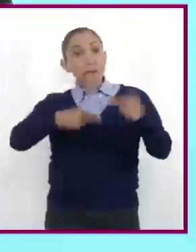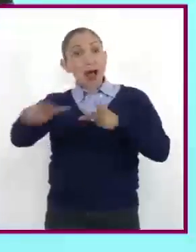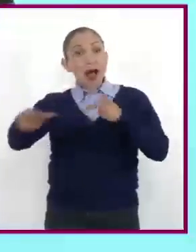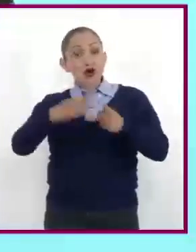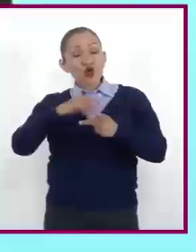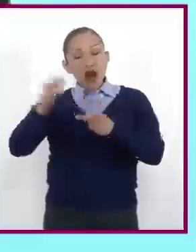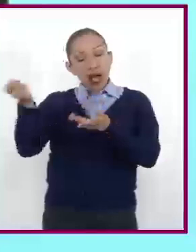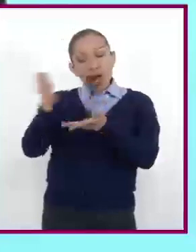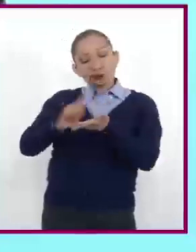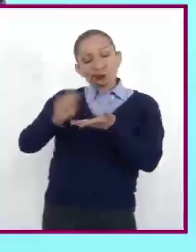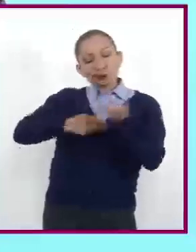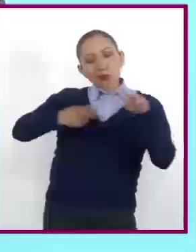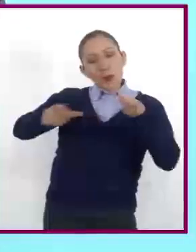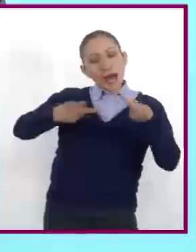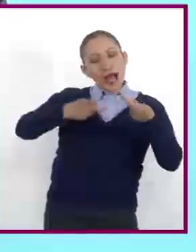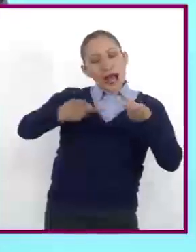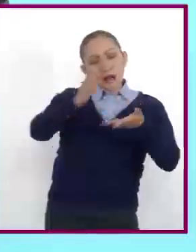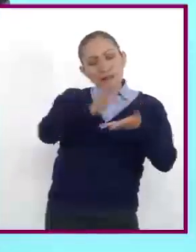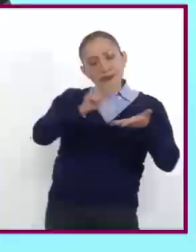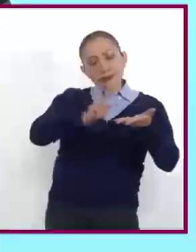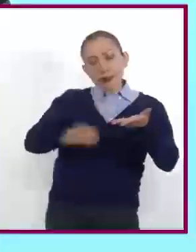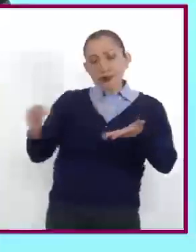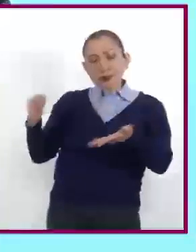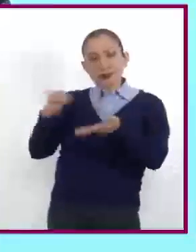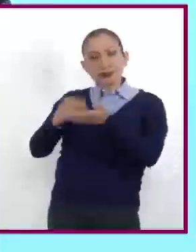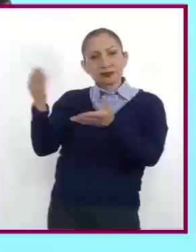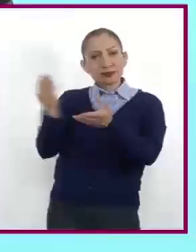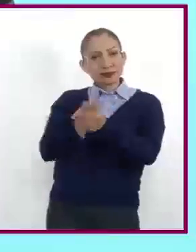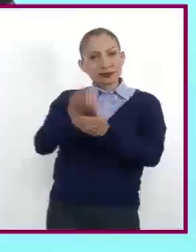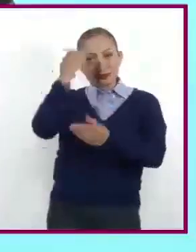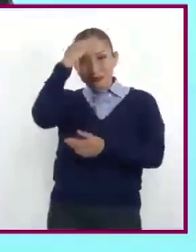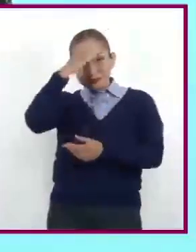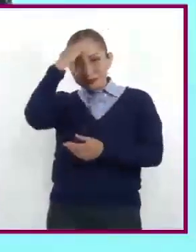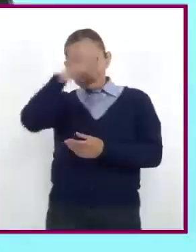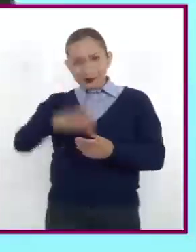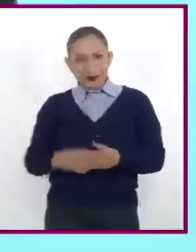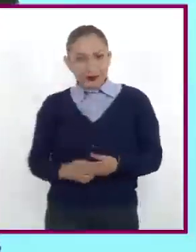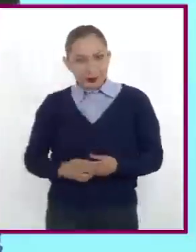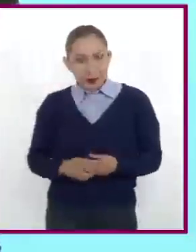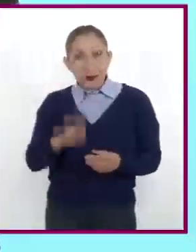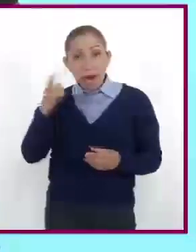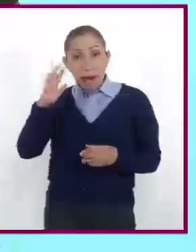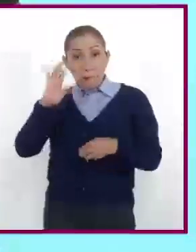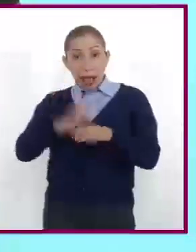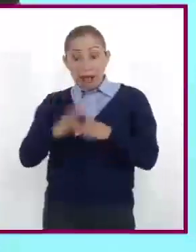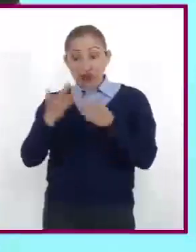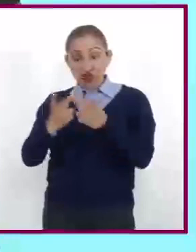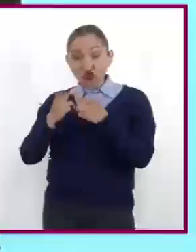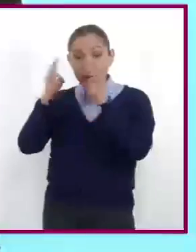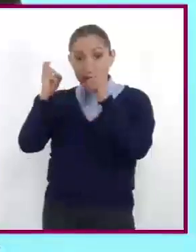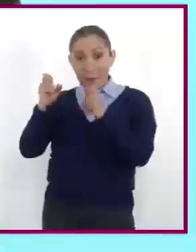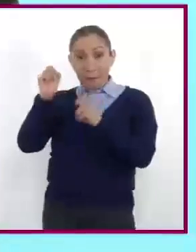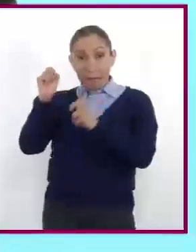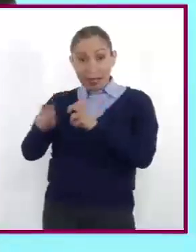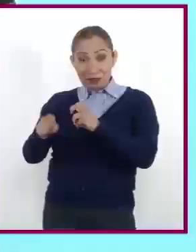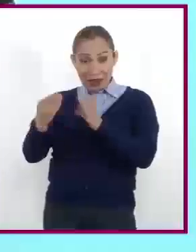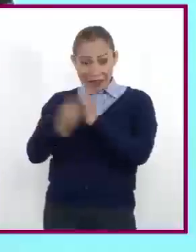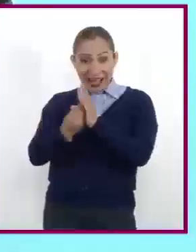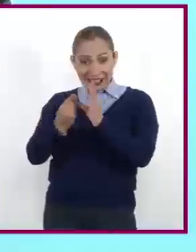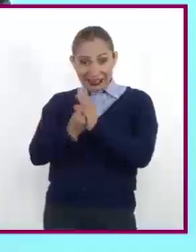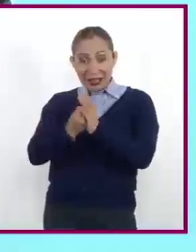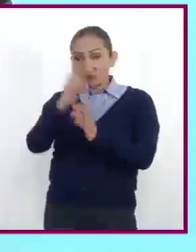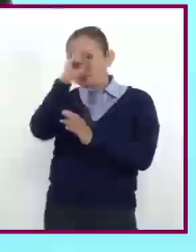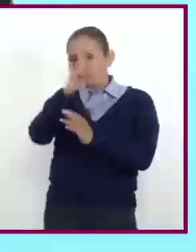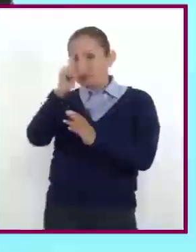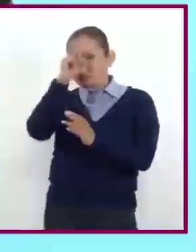una nota de planeación e intégrenla a su carpeta de experiencias. Para enriquecer los contenidos de esta sesión,